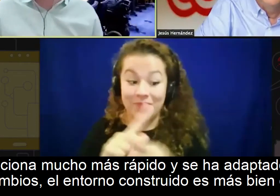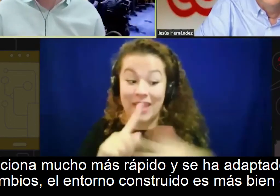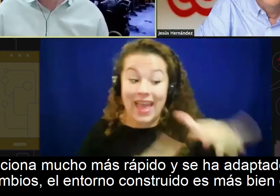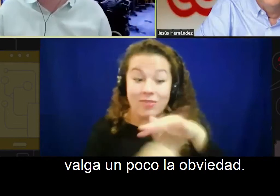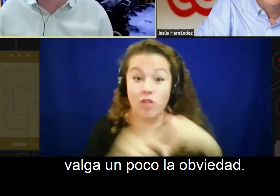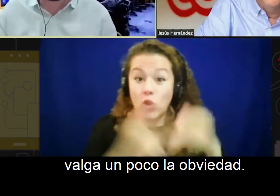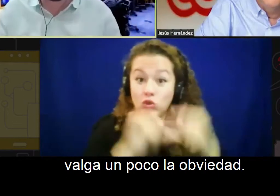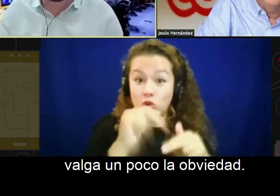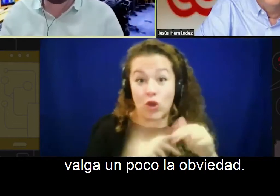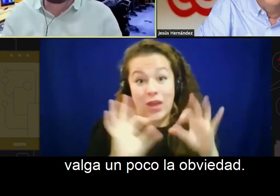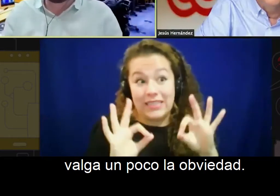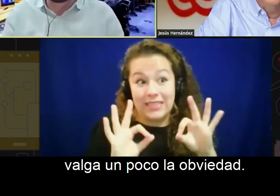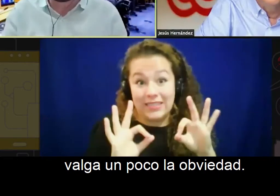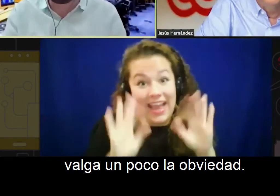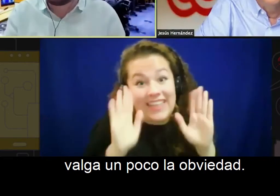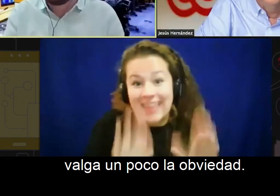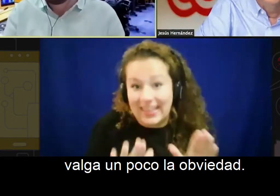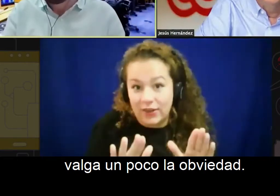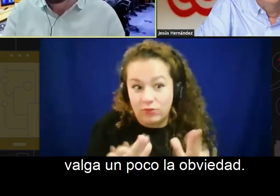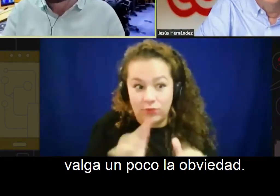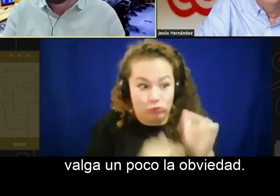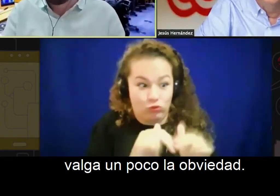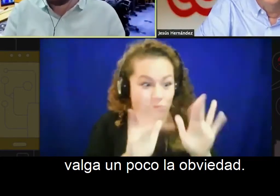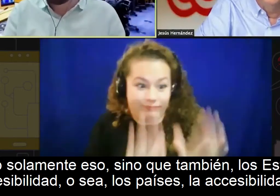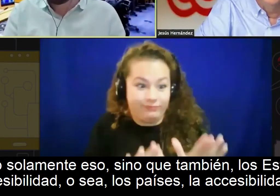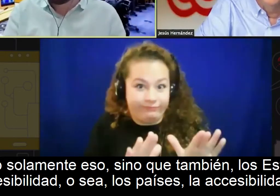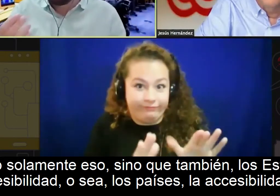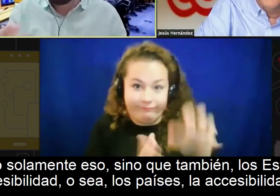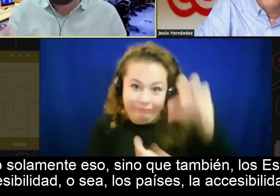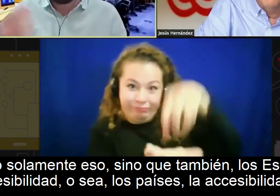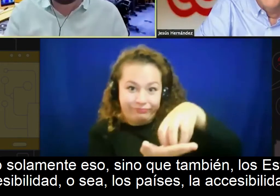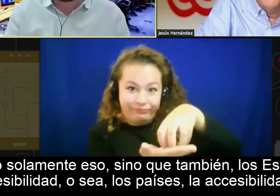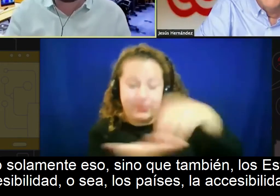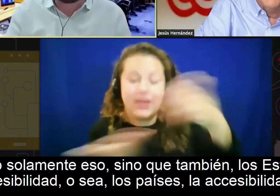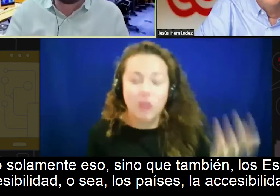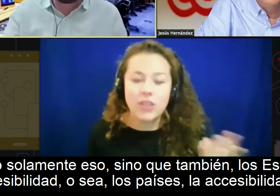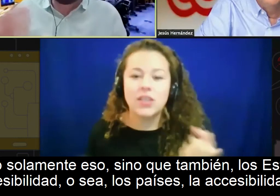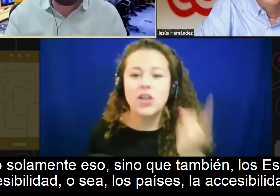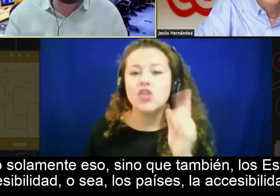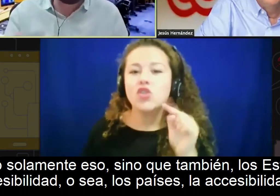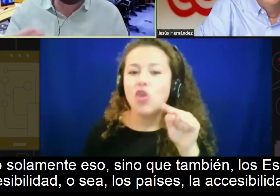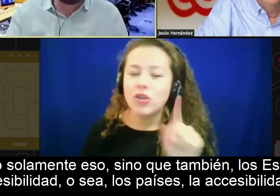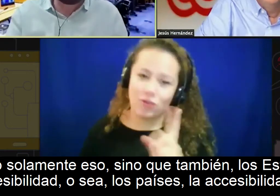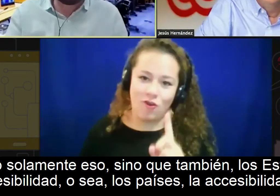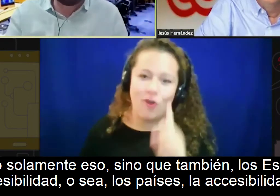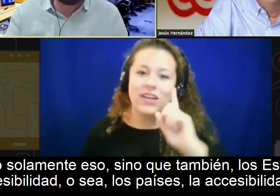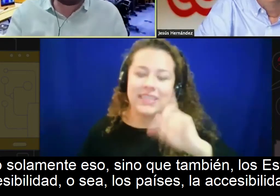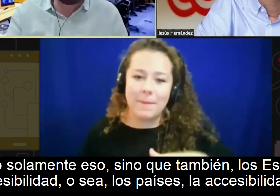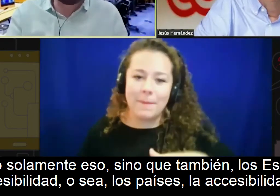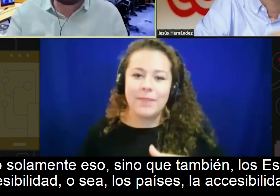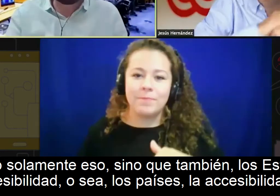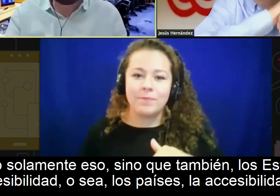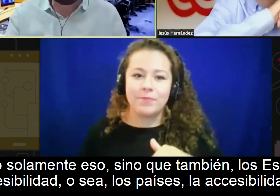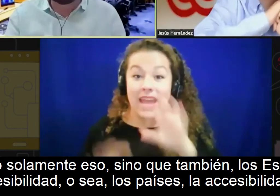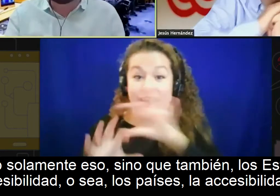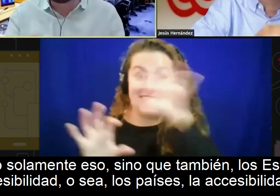bien estático, ¿no? Valga un poco la obviedad. Entonces, no solamente eso, sino que también los Estados